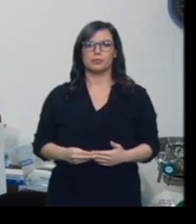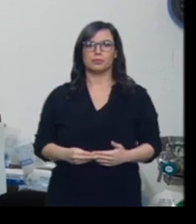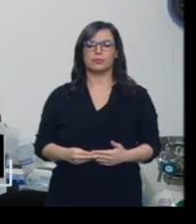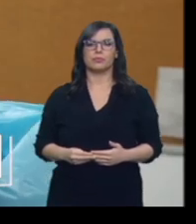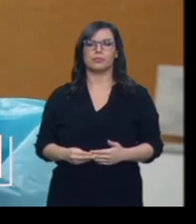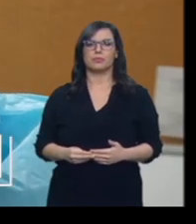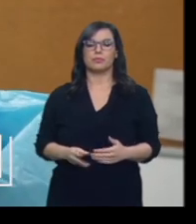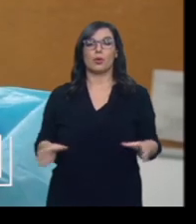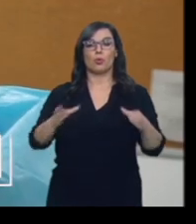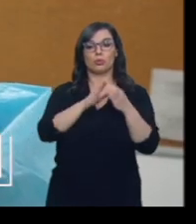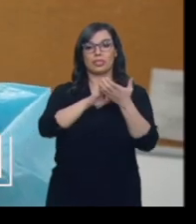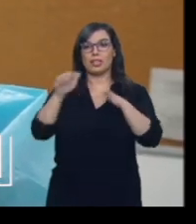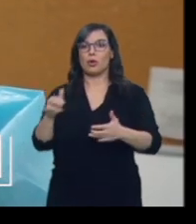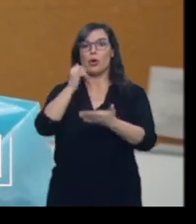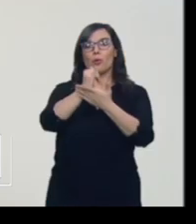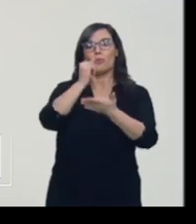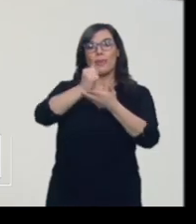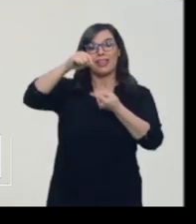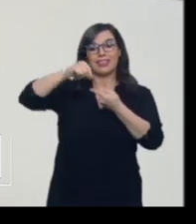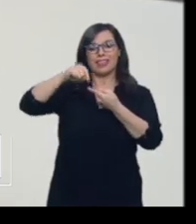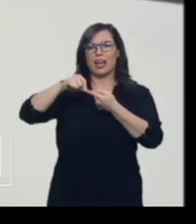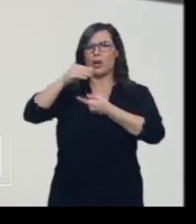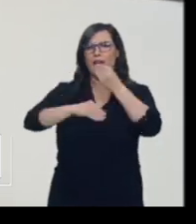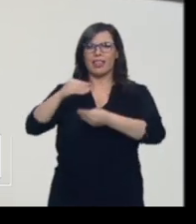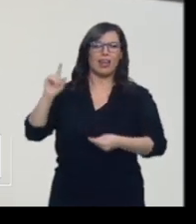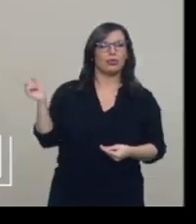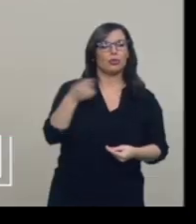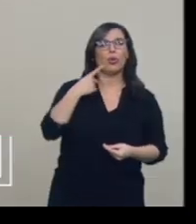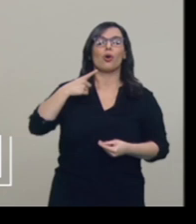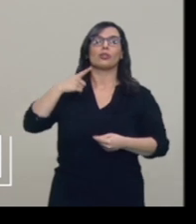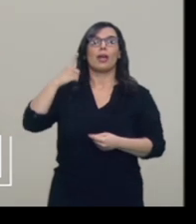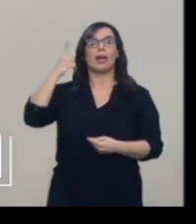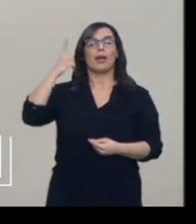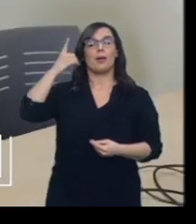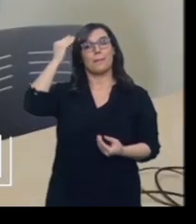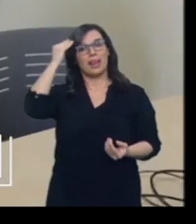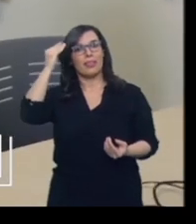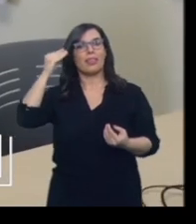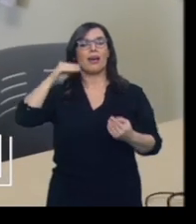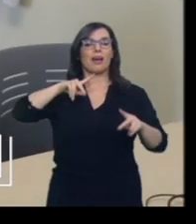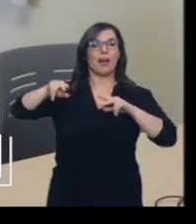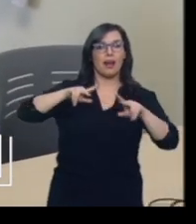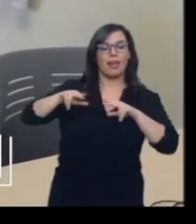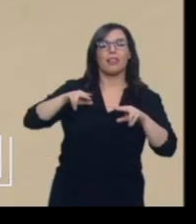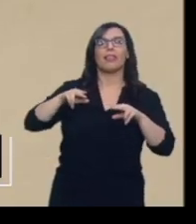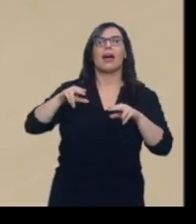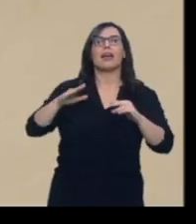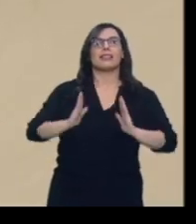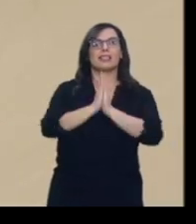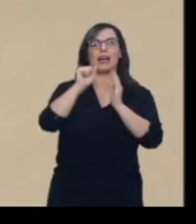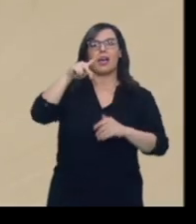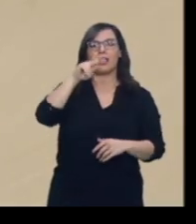La Junta realizará test masivos de antígenos en Aranda de Duero, Miranda de Ebro y San Andrés del Rabanedo. Además, se van a analizar las